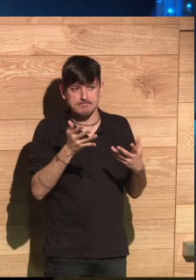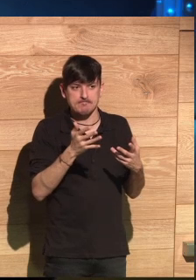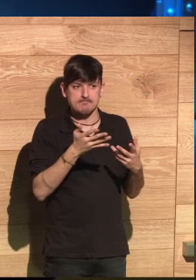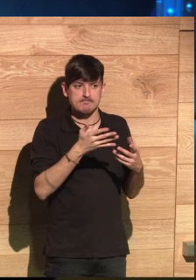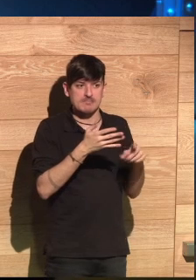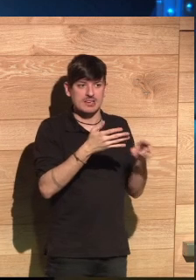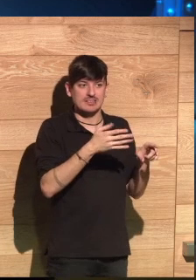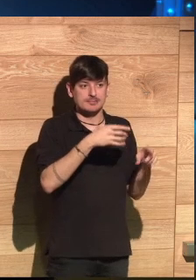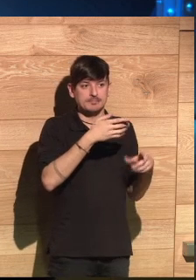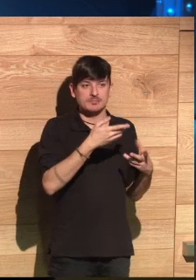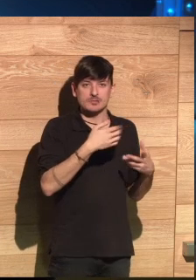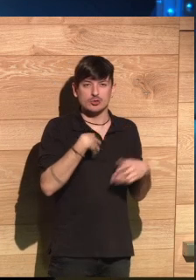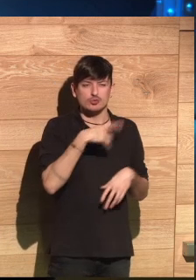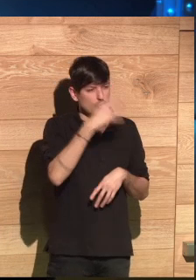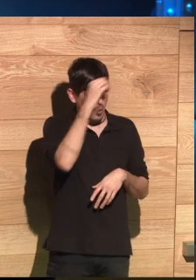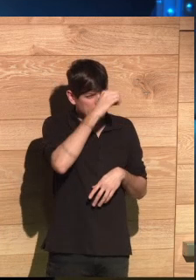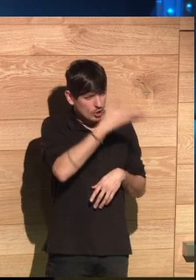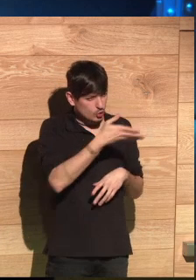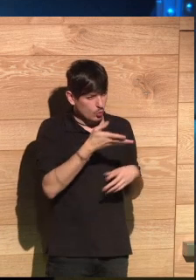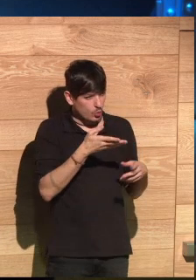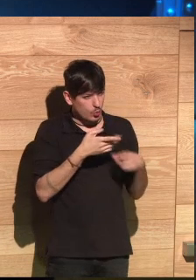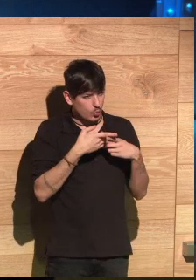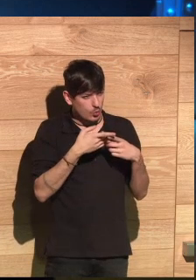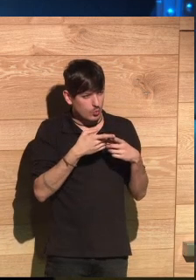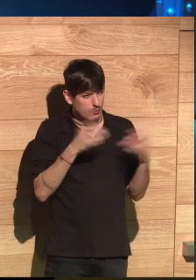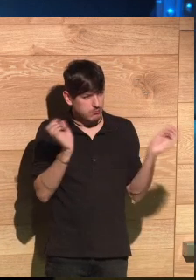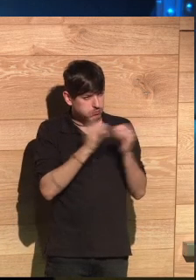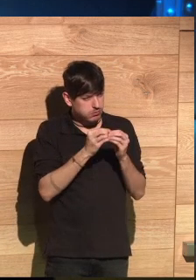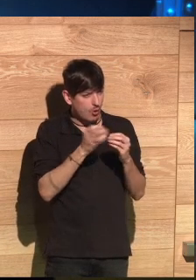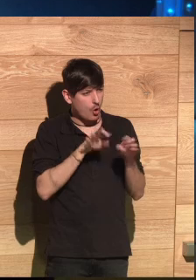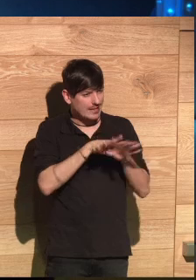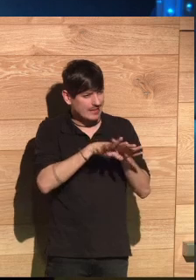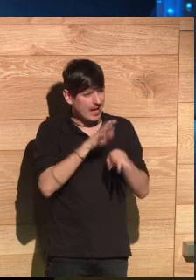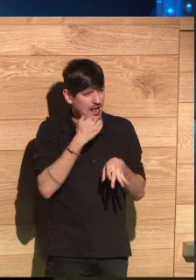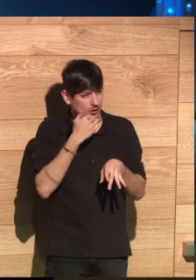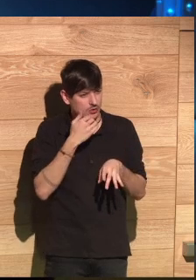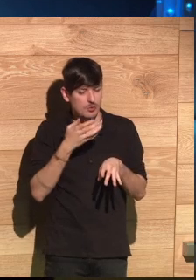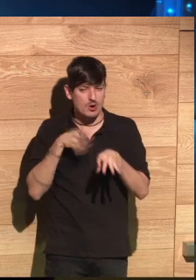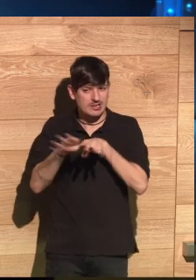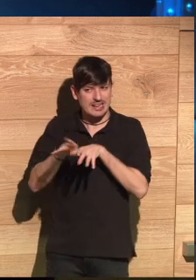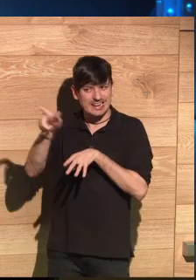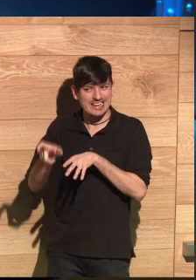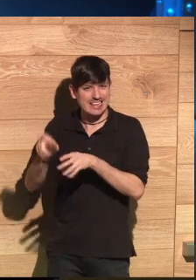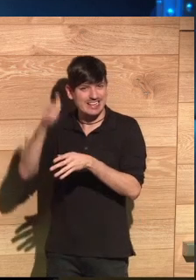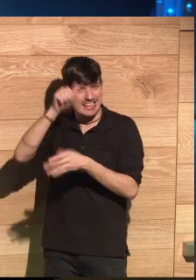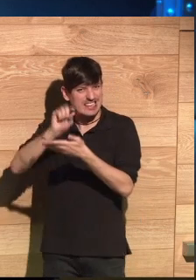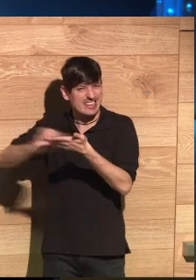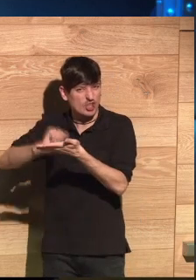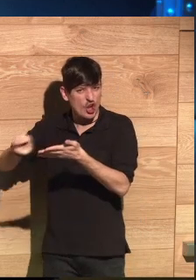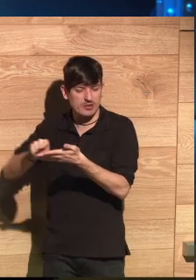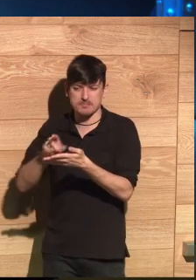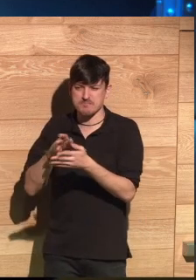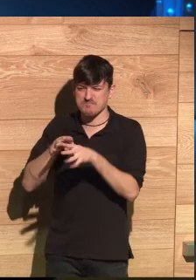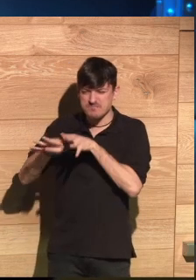todo descaminada no está. No sé cómo la ves tú. ¿Tú la compartes, no la compartes, la criticarías? Le acusan de conservador, de que es una manera de maquillar